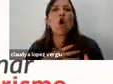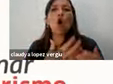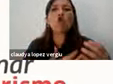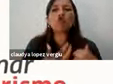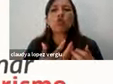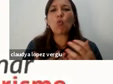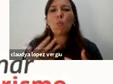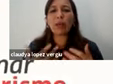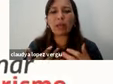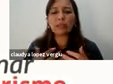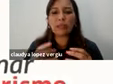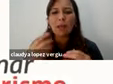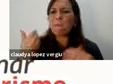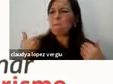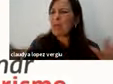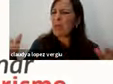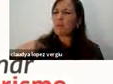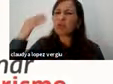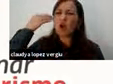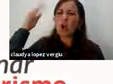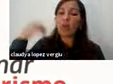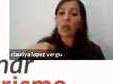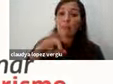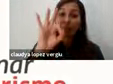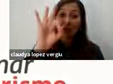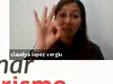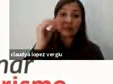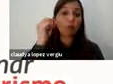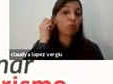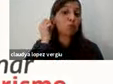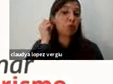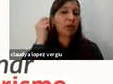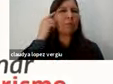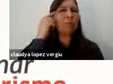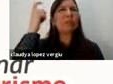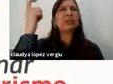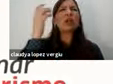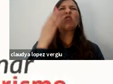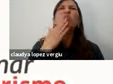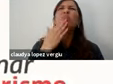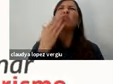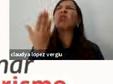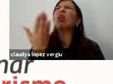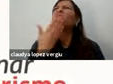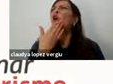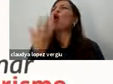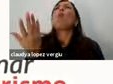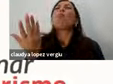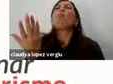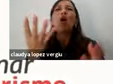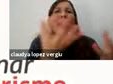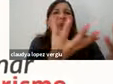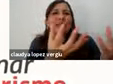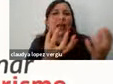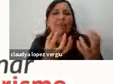perdiendo. Por eso ha habido tres mujeres que han pensado, ¿no?, iniciar rescatar las plantas. Entonces,